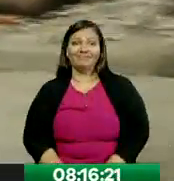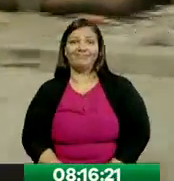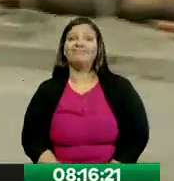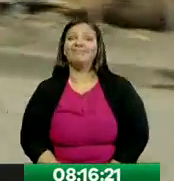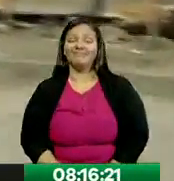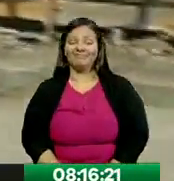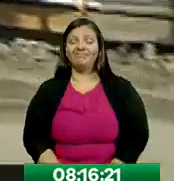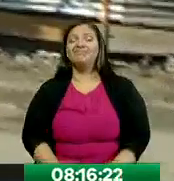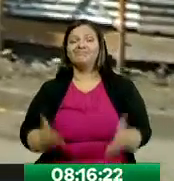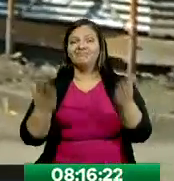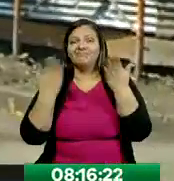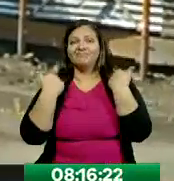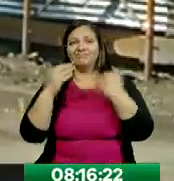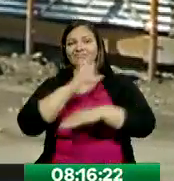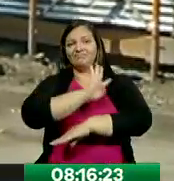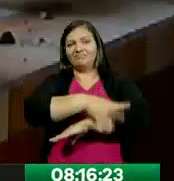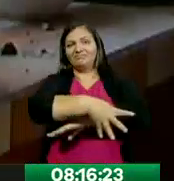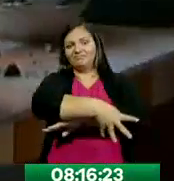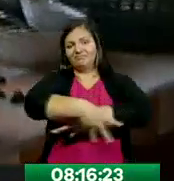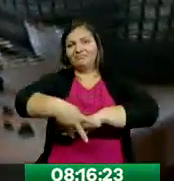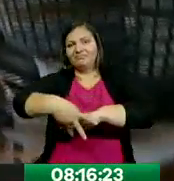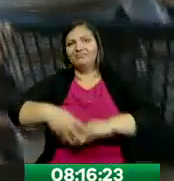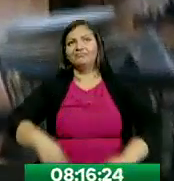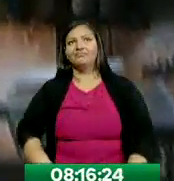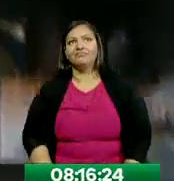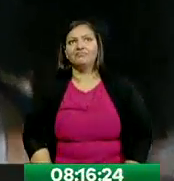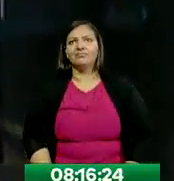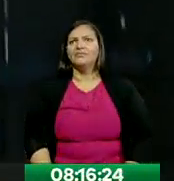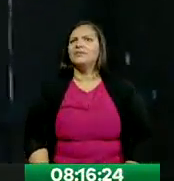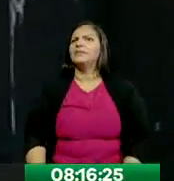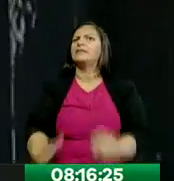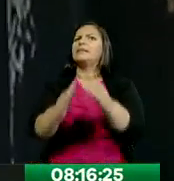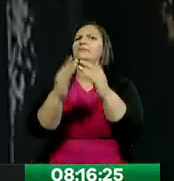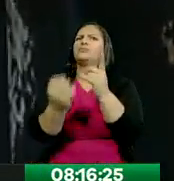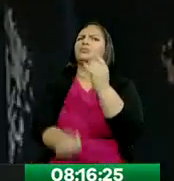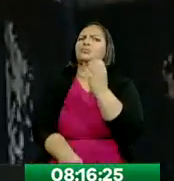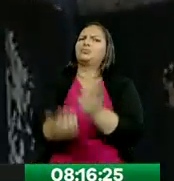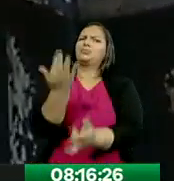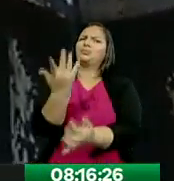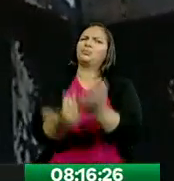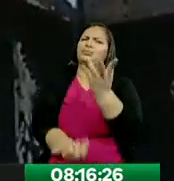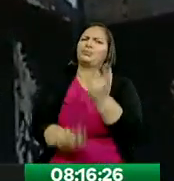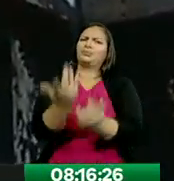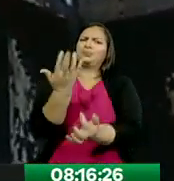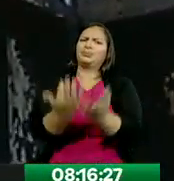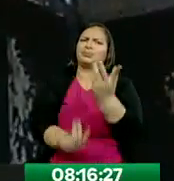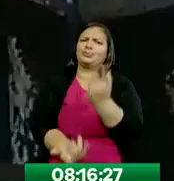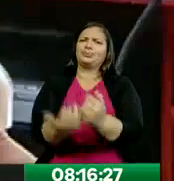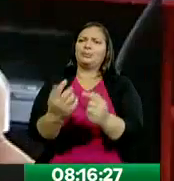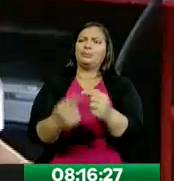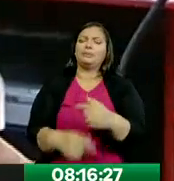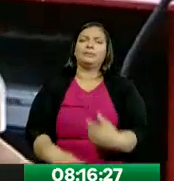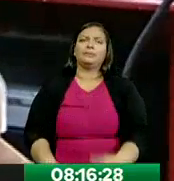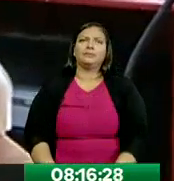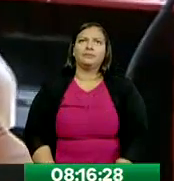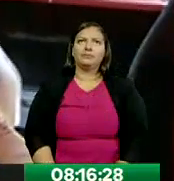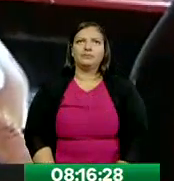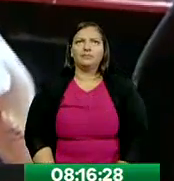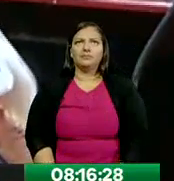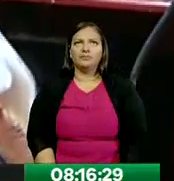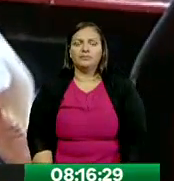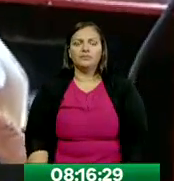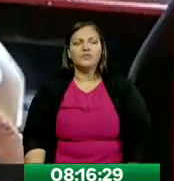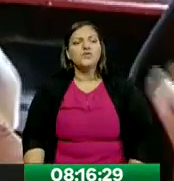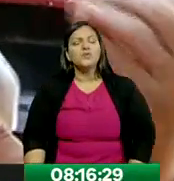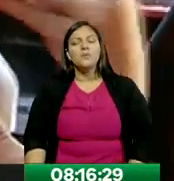el suroeste de Guayaquil, donde el fuego casi alcanza otras viviendas de ese populoso sector de la ciudad. Y me dijo, porque tú